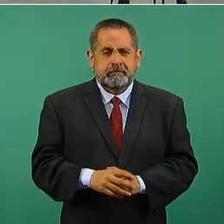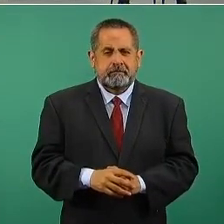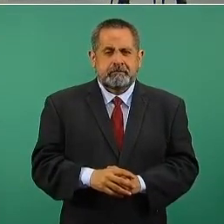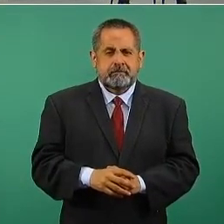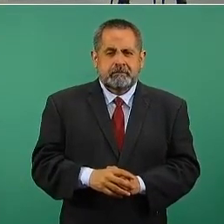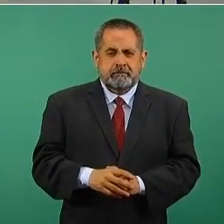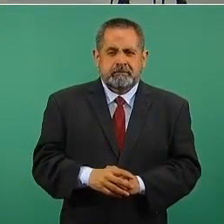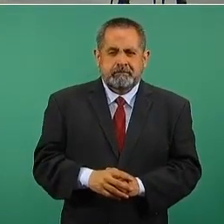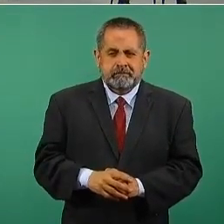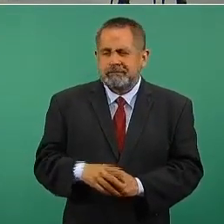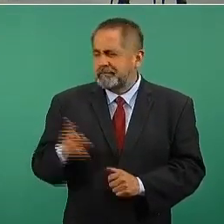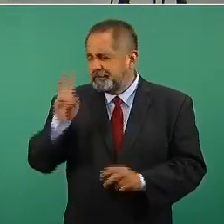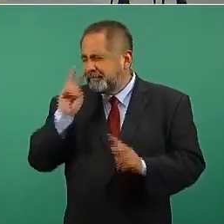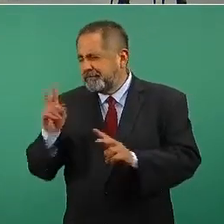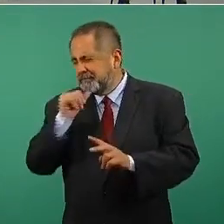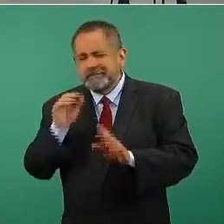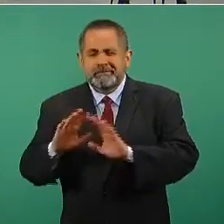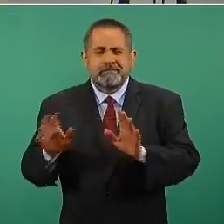o no vemos nada.